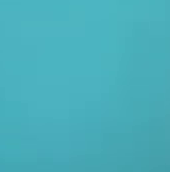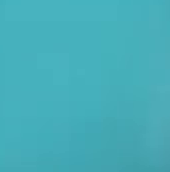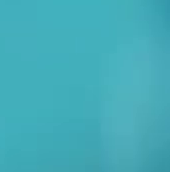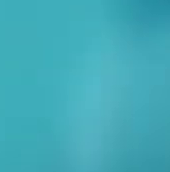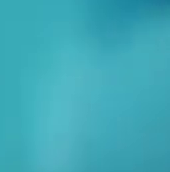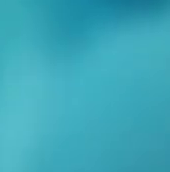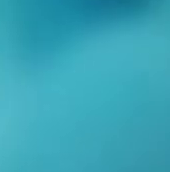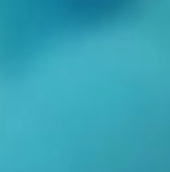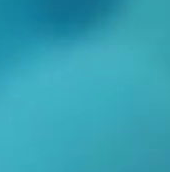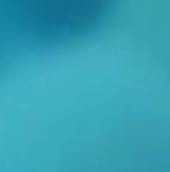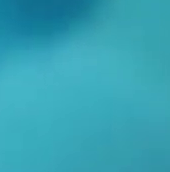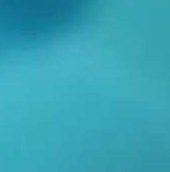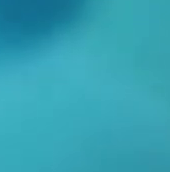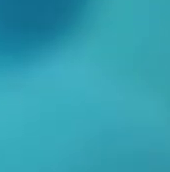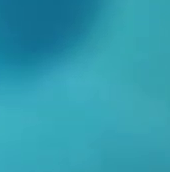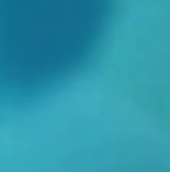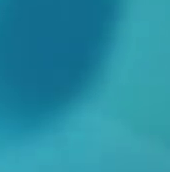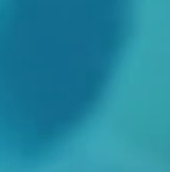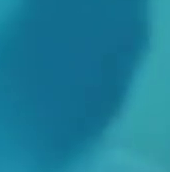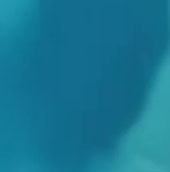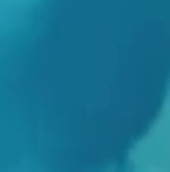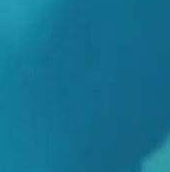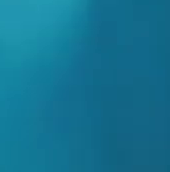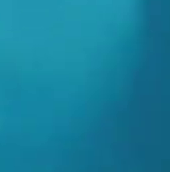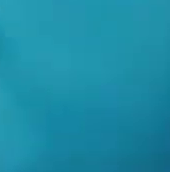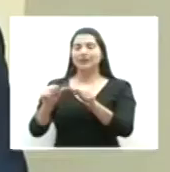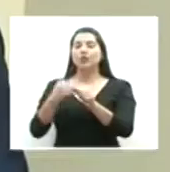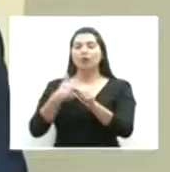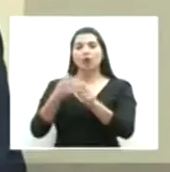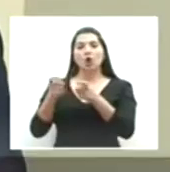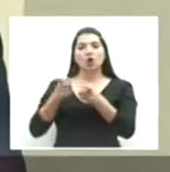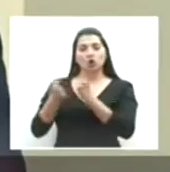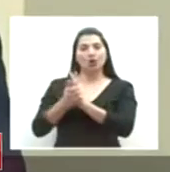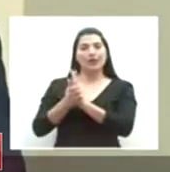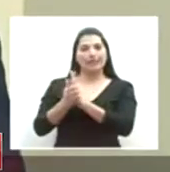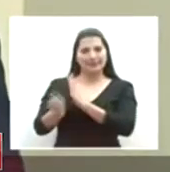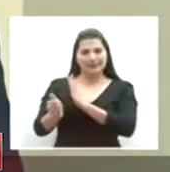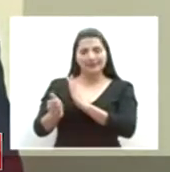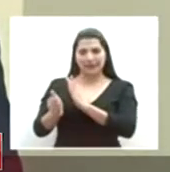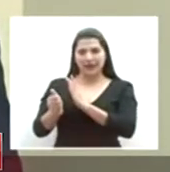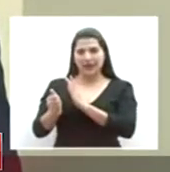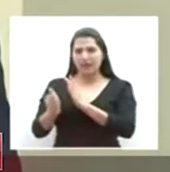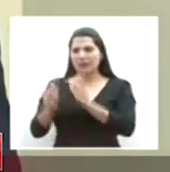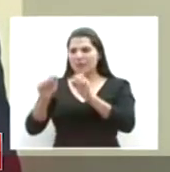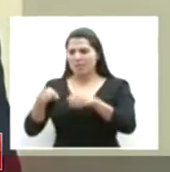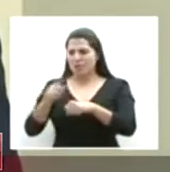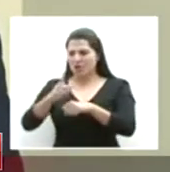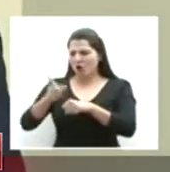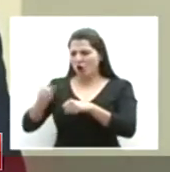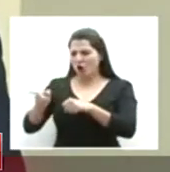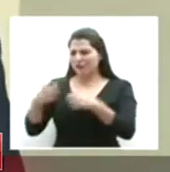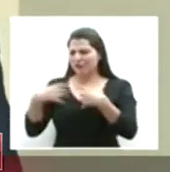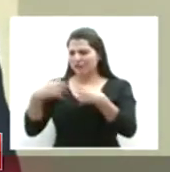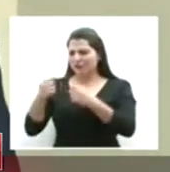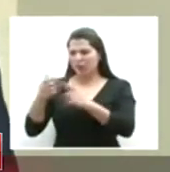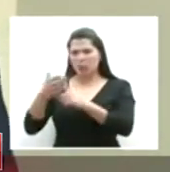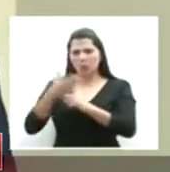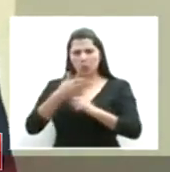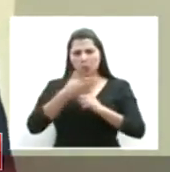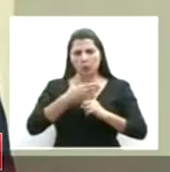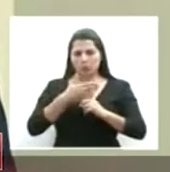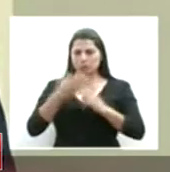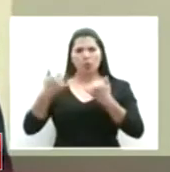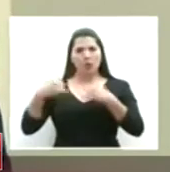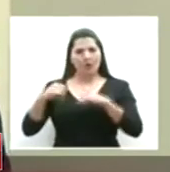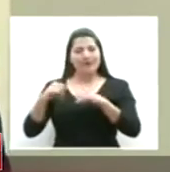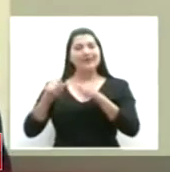Hasta el momento hemos mantenido todavía esa capacidad de trazabilidad, de control, de confinamiento, de hacer las órdenes sanitarias. Claro que esta cantidad de